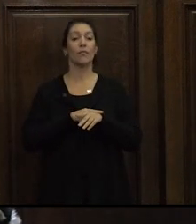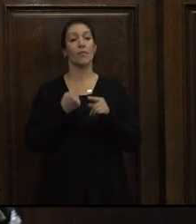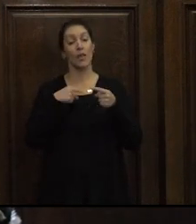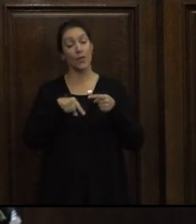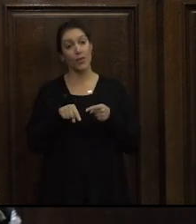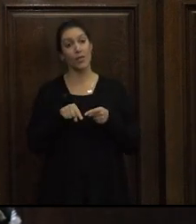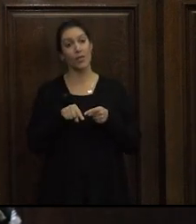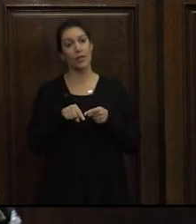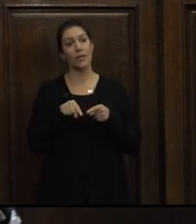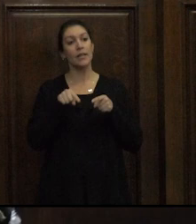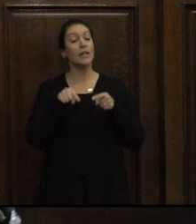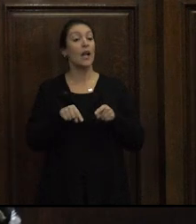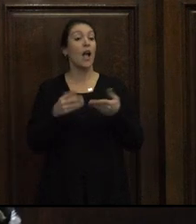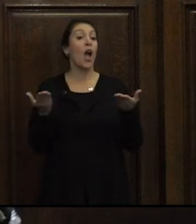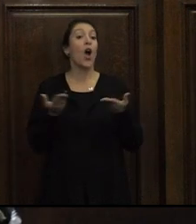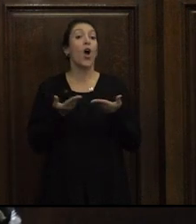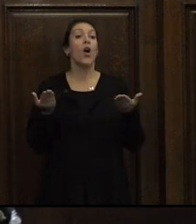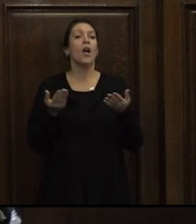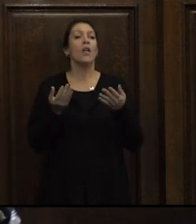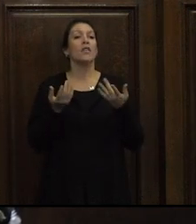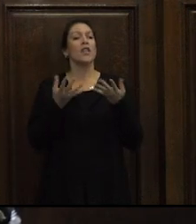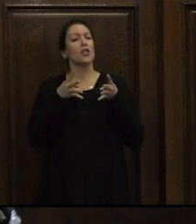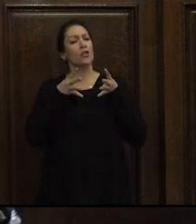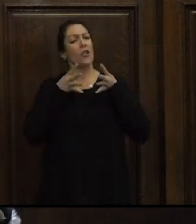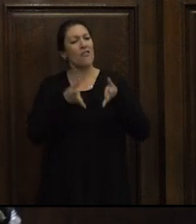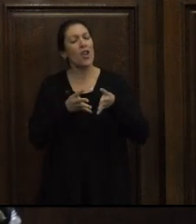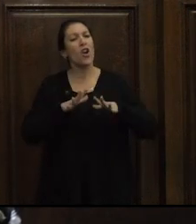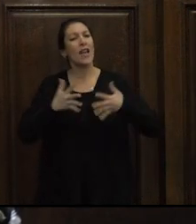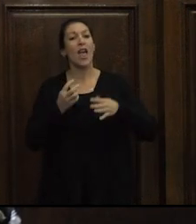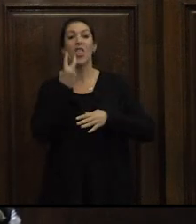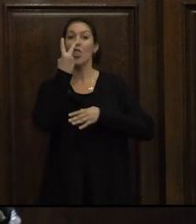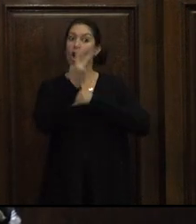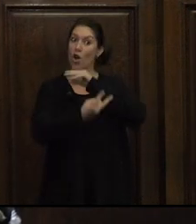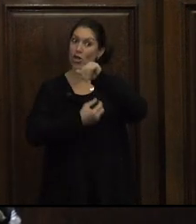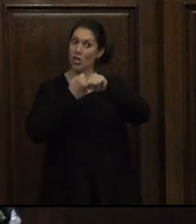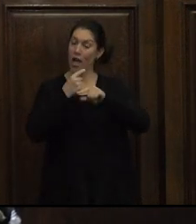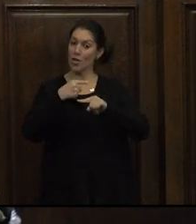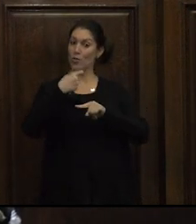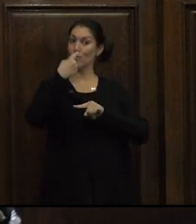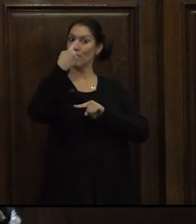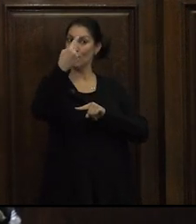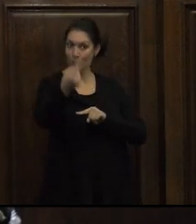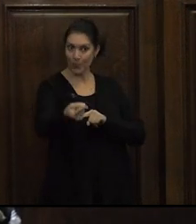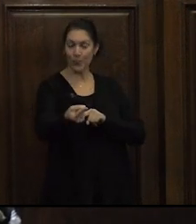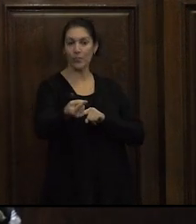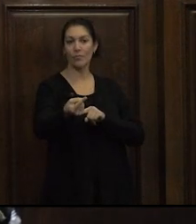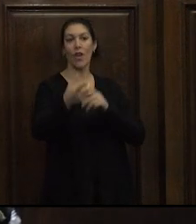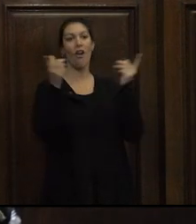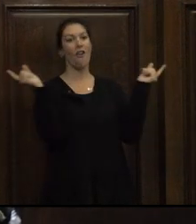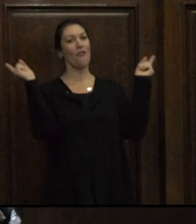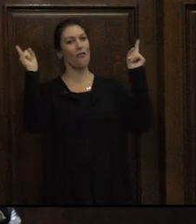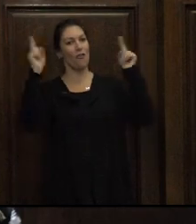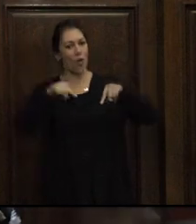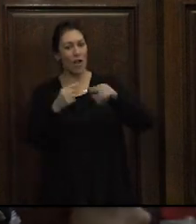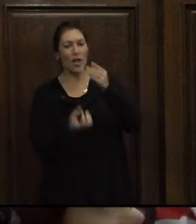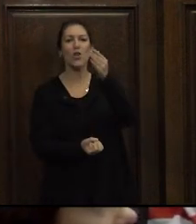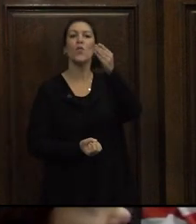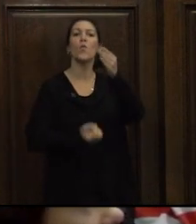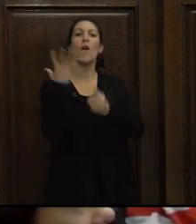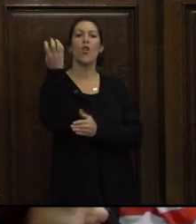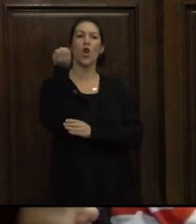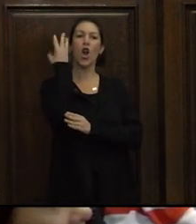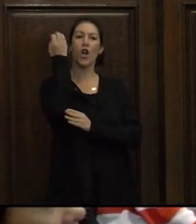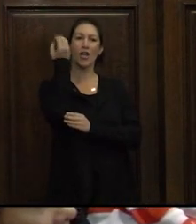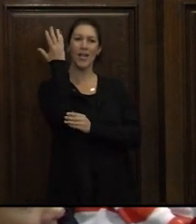Entonces, el desafío que tenemos ahora básicamente es que en 2 años tenemos que armar otro congreso de